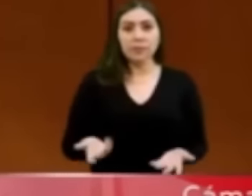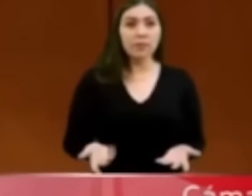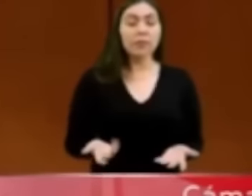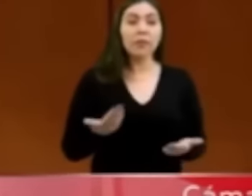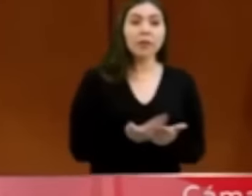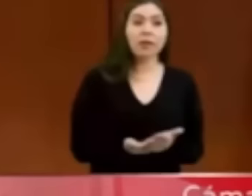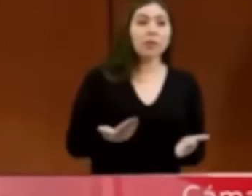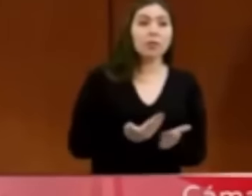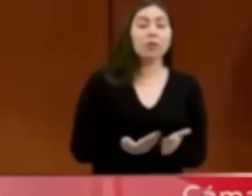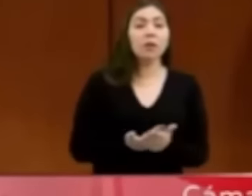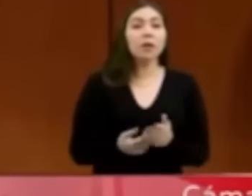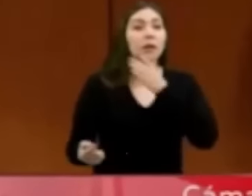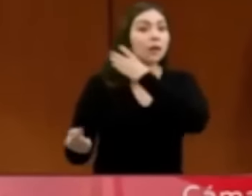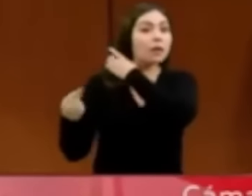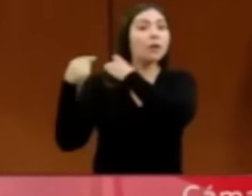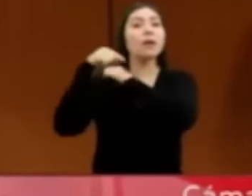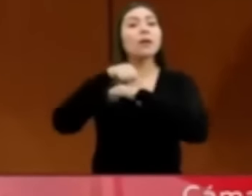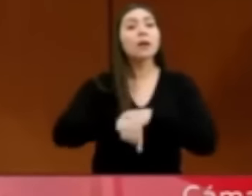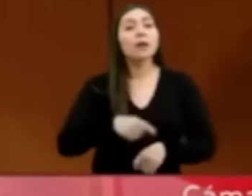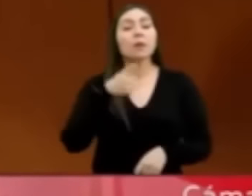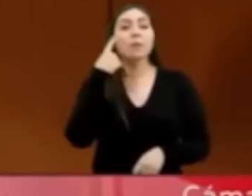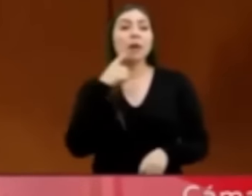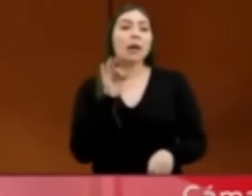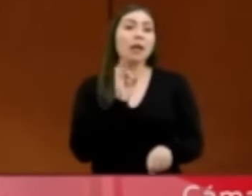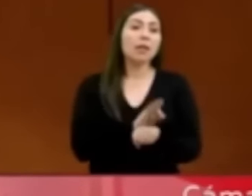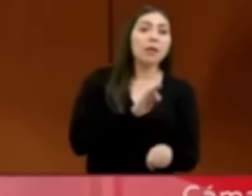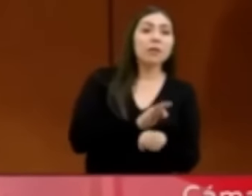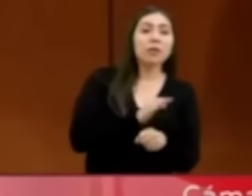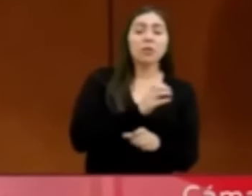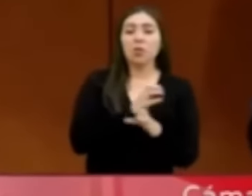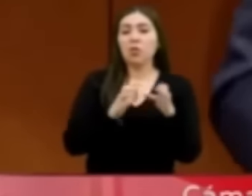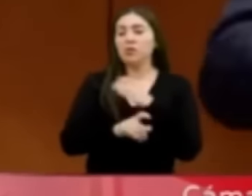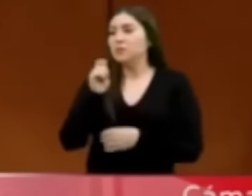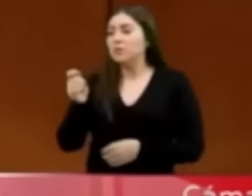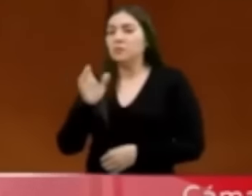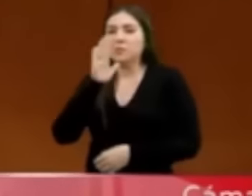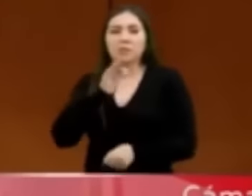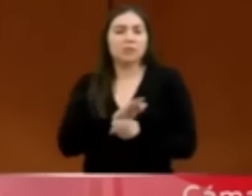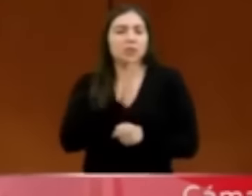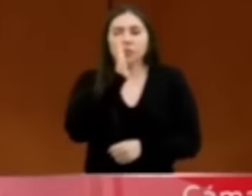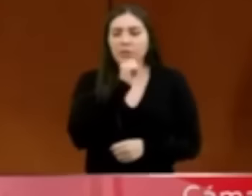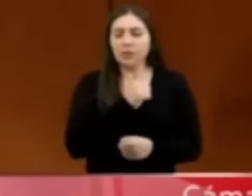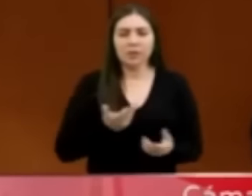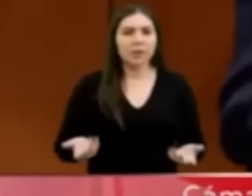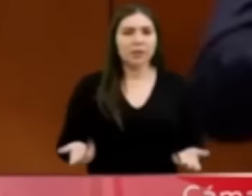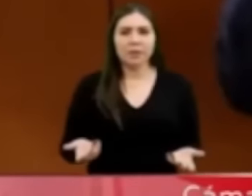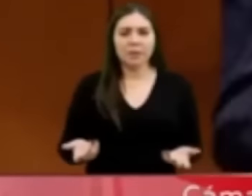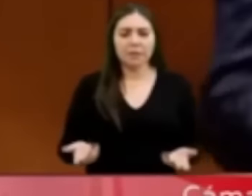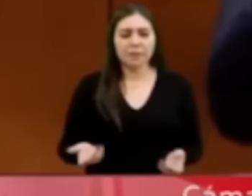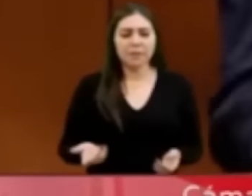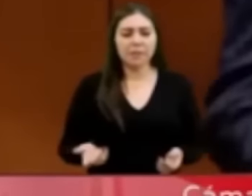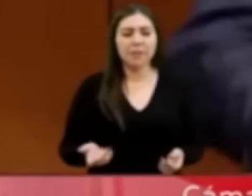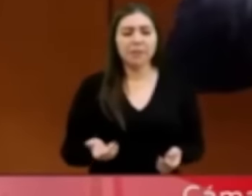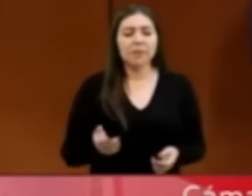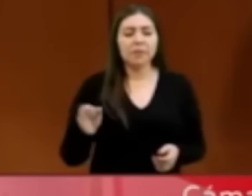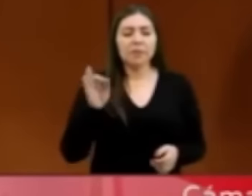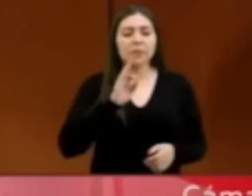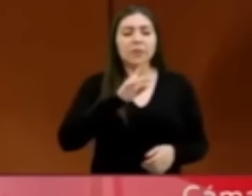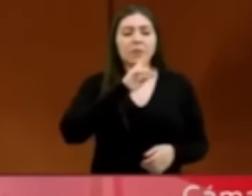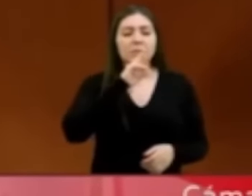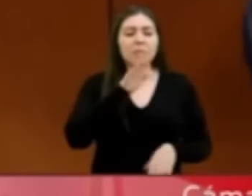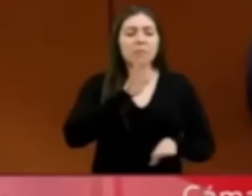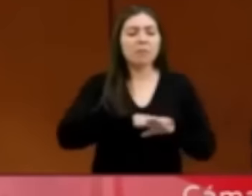tratar de venir aquí a defender lo indefendible. Hubiera sido más decente, querido amigo, que nos